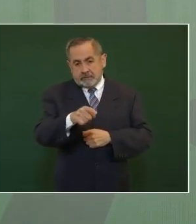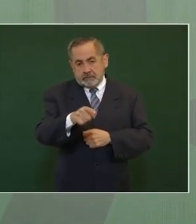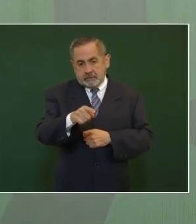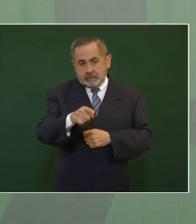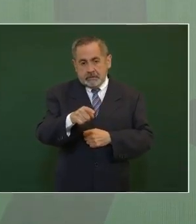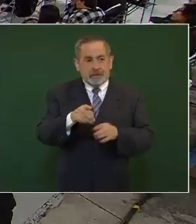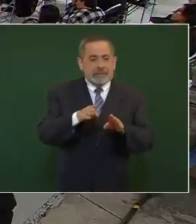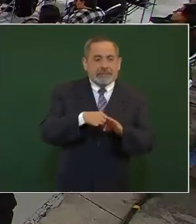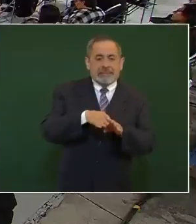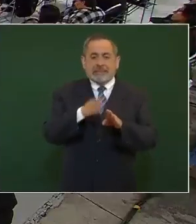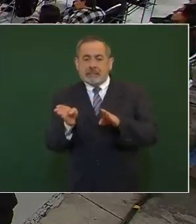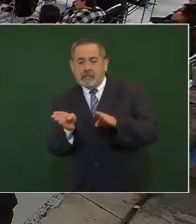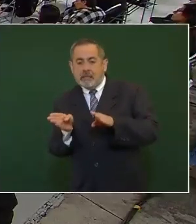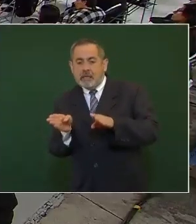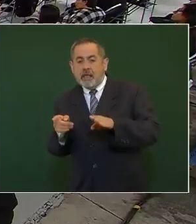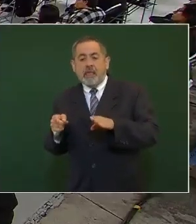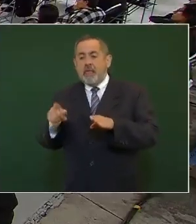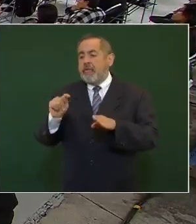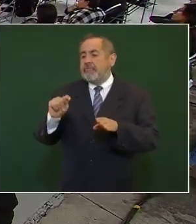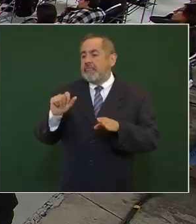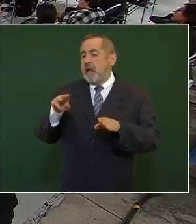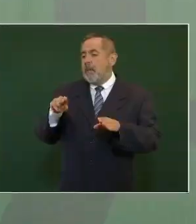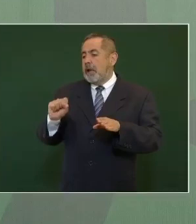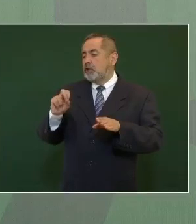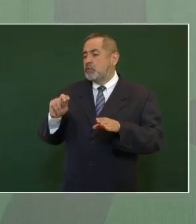del libramiento de Tamazunchale,